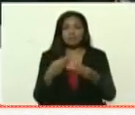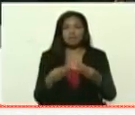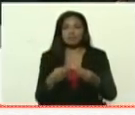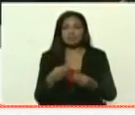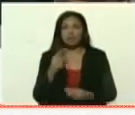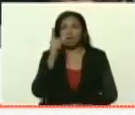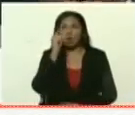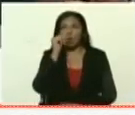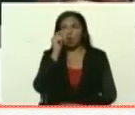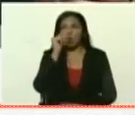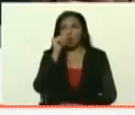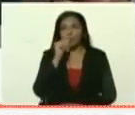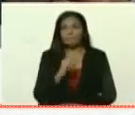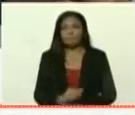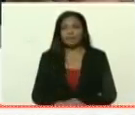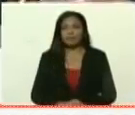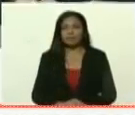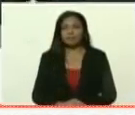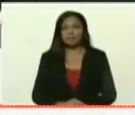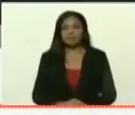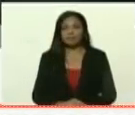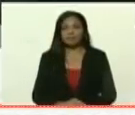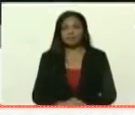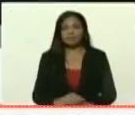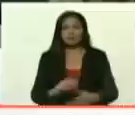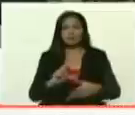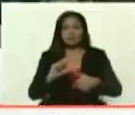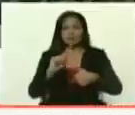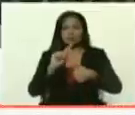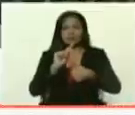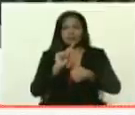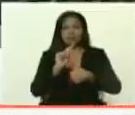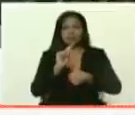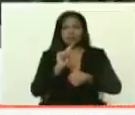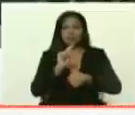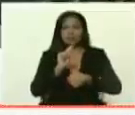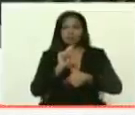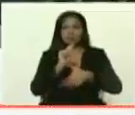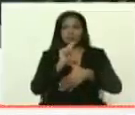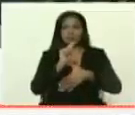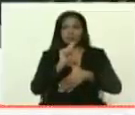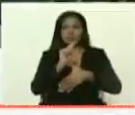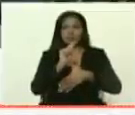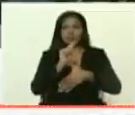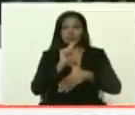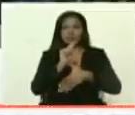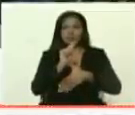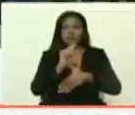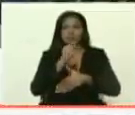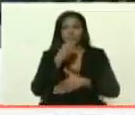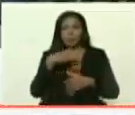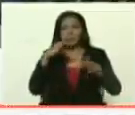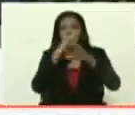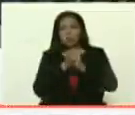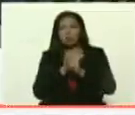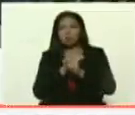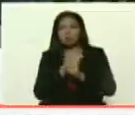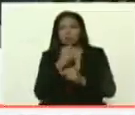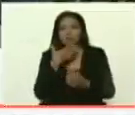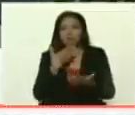Leonel Retamal, de Telesur. Muy bien. Hola, presidente, muy buenas noches.